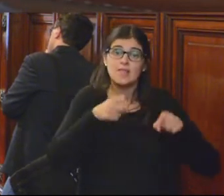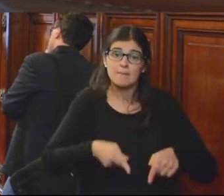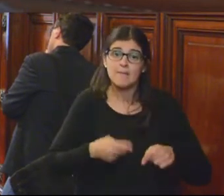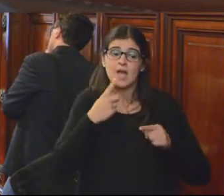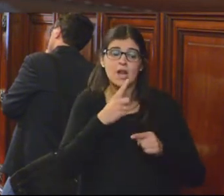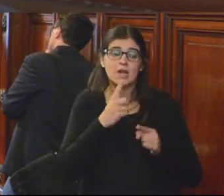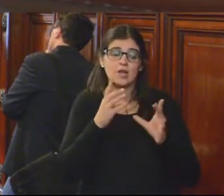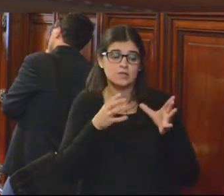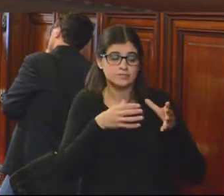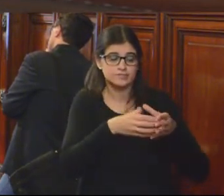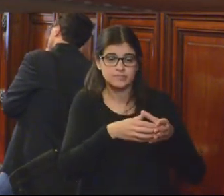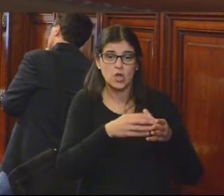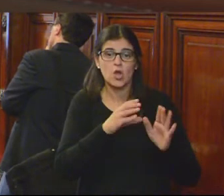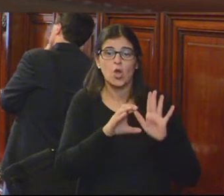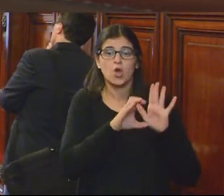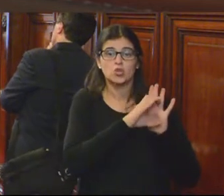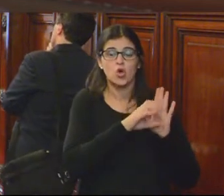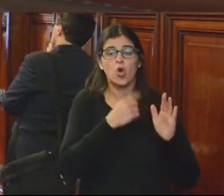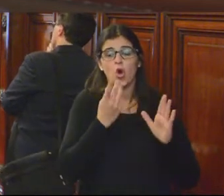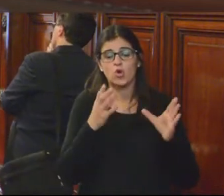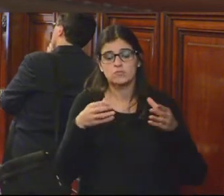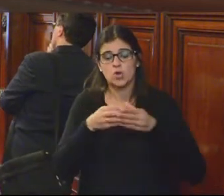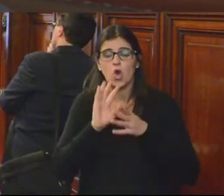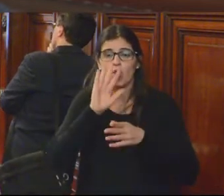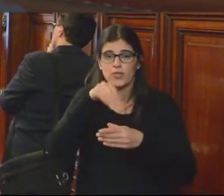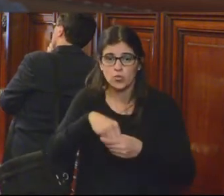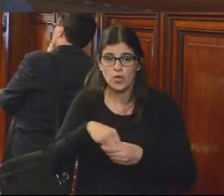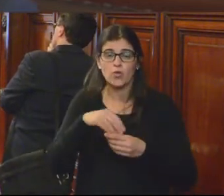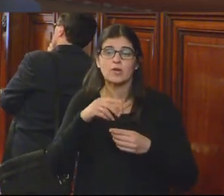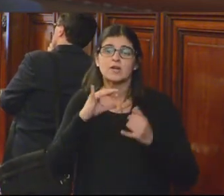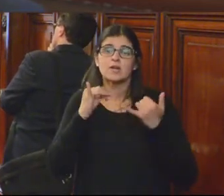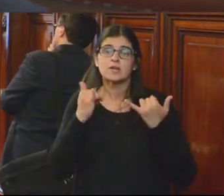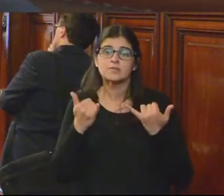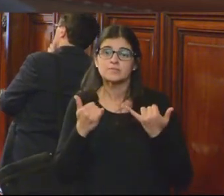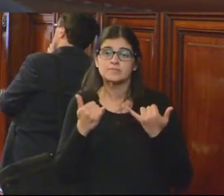órgano constituyente y órgano constituido, ¿verdad? Porque